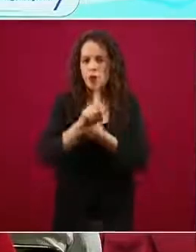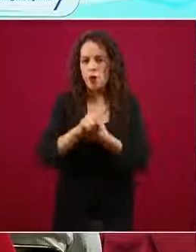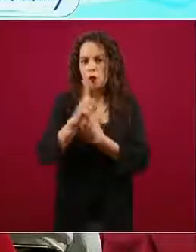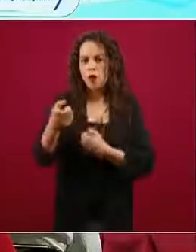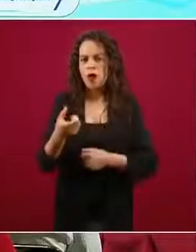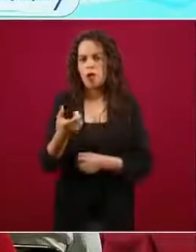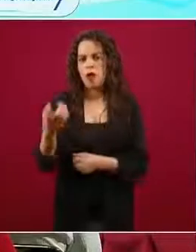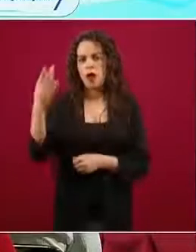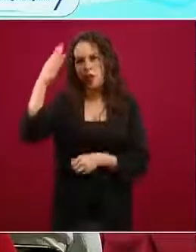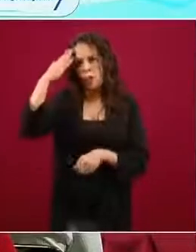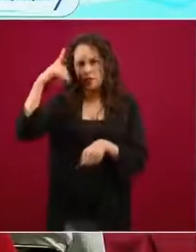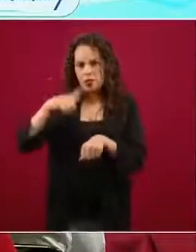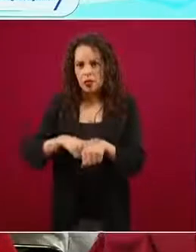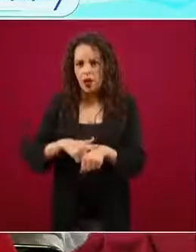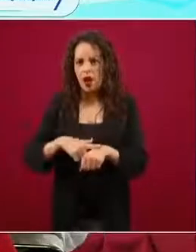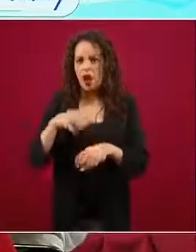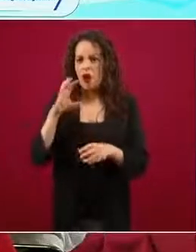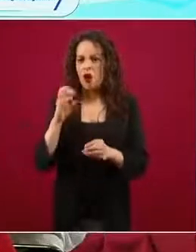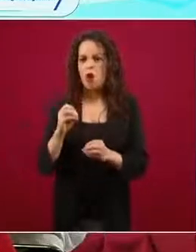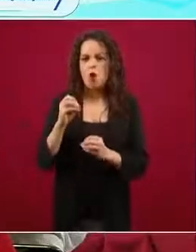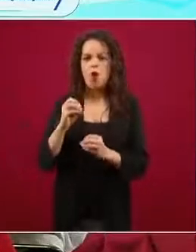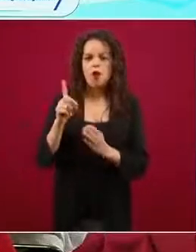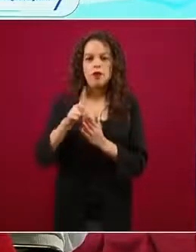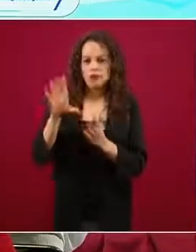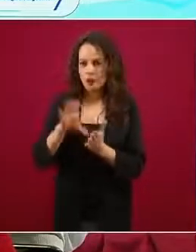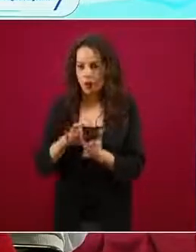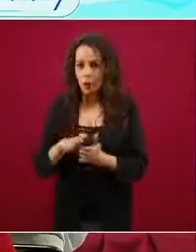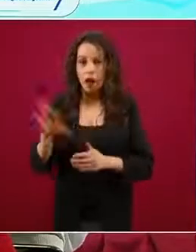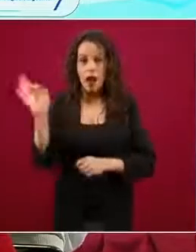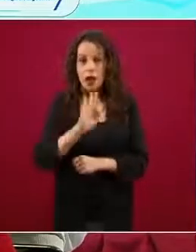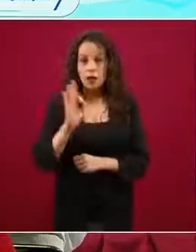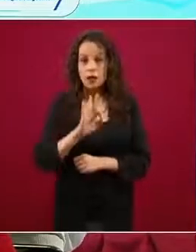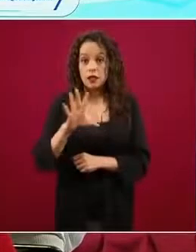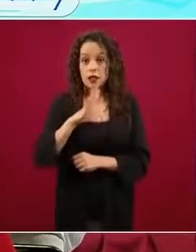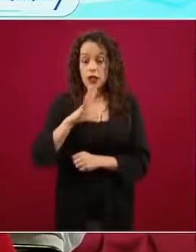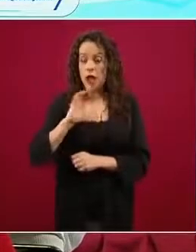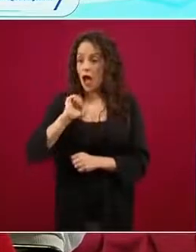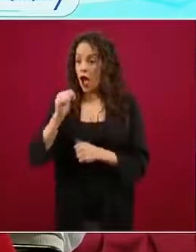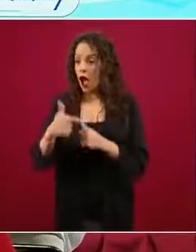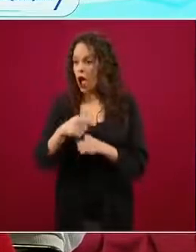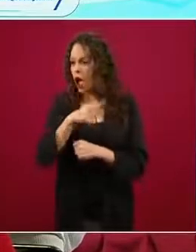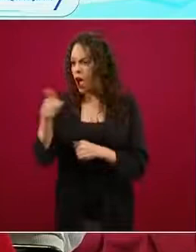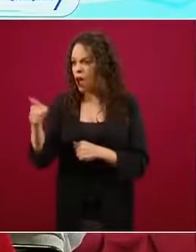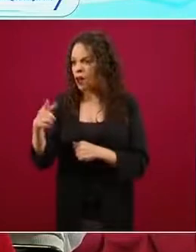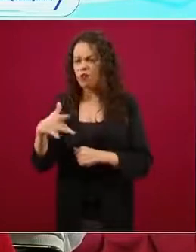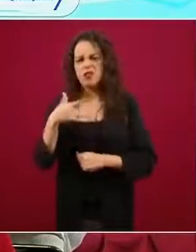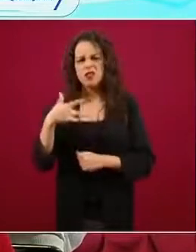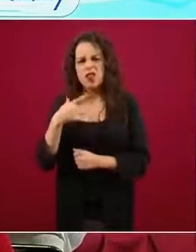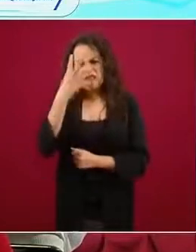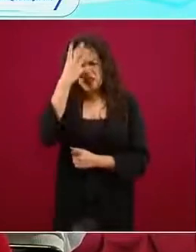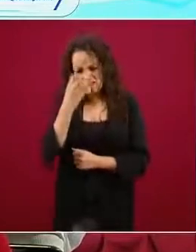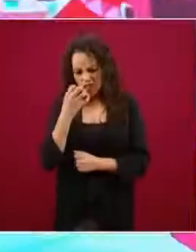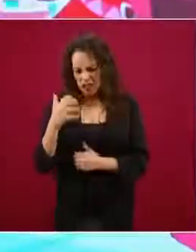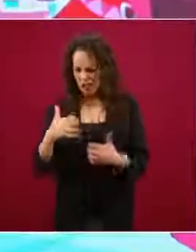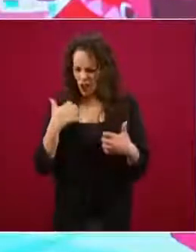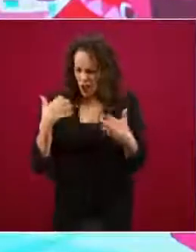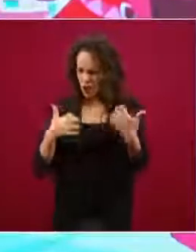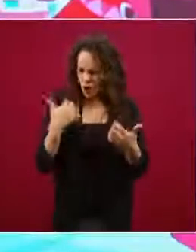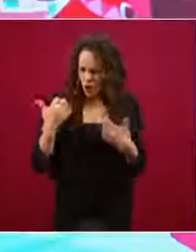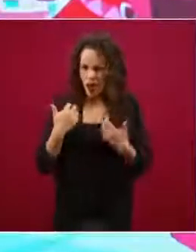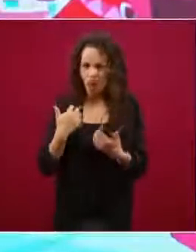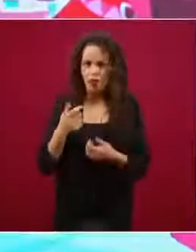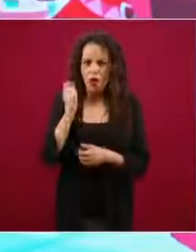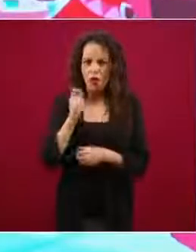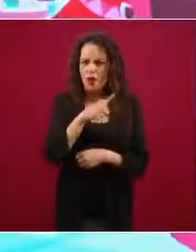alguien en sus casas tiene algún problema donde se sienta triste, enojado o irritable, que sienta que